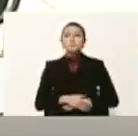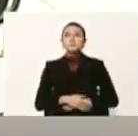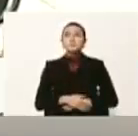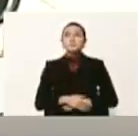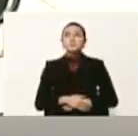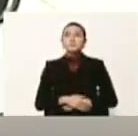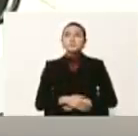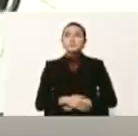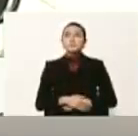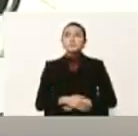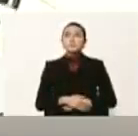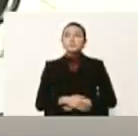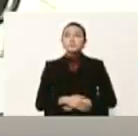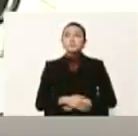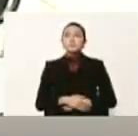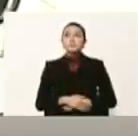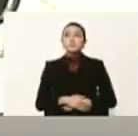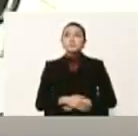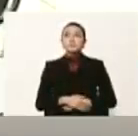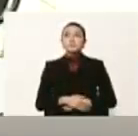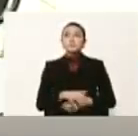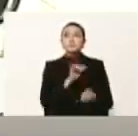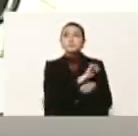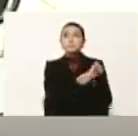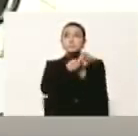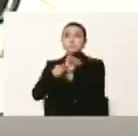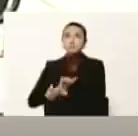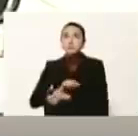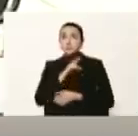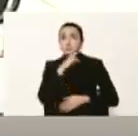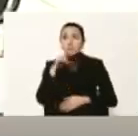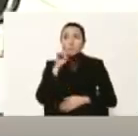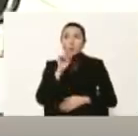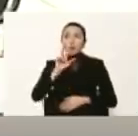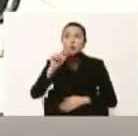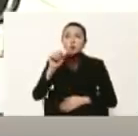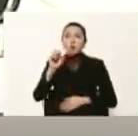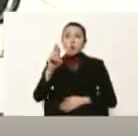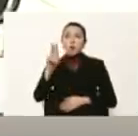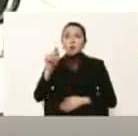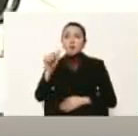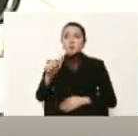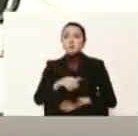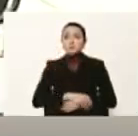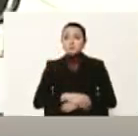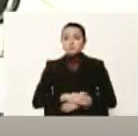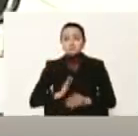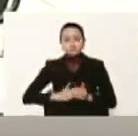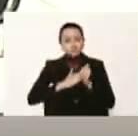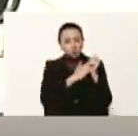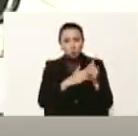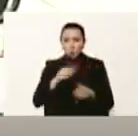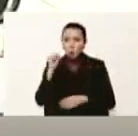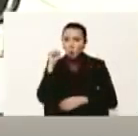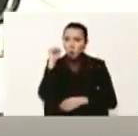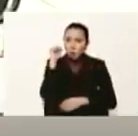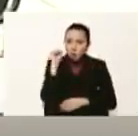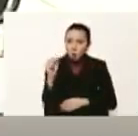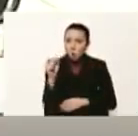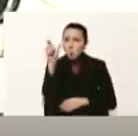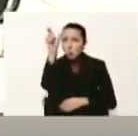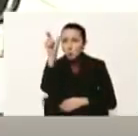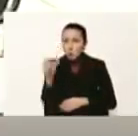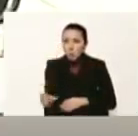quedó neutralizado alias El Torta, que fue el autor del asesinato del comerciante